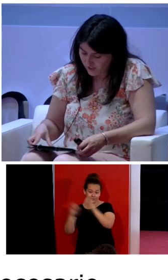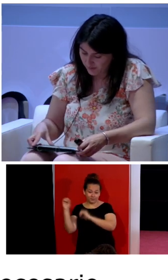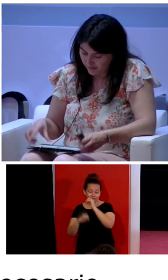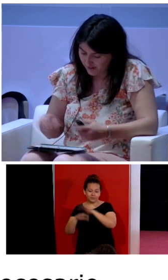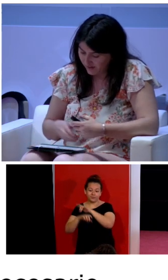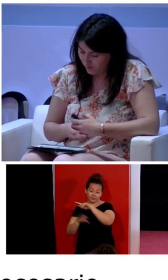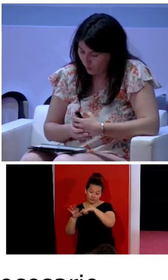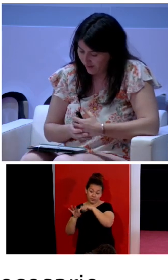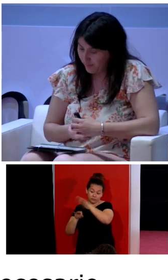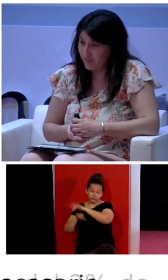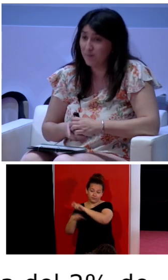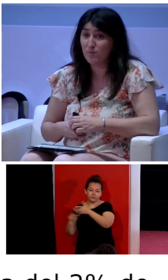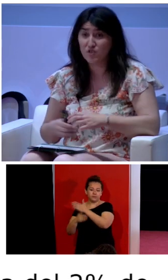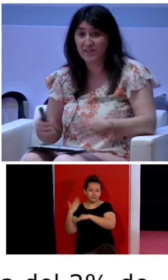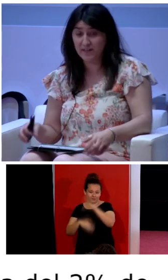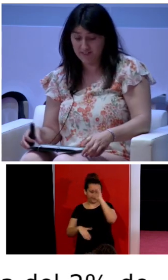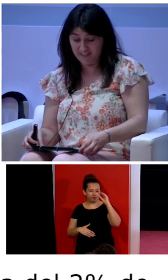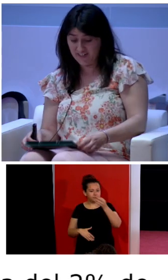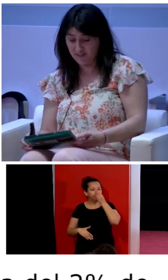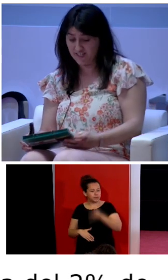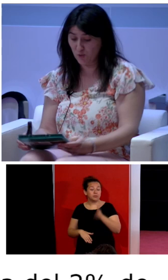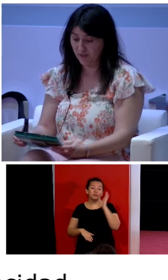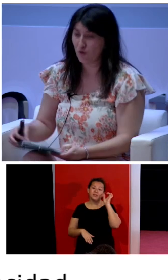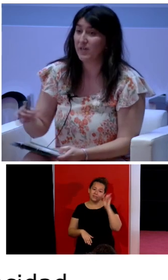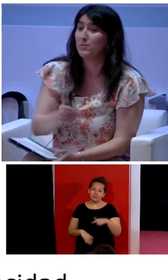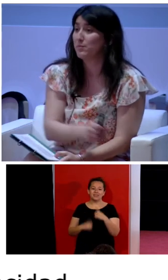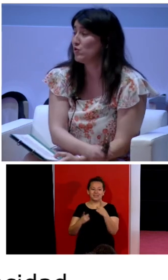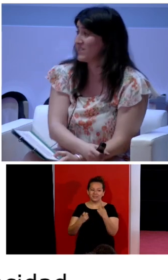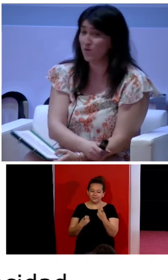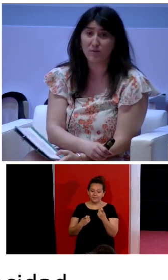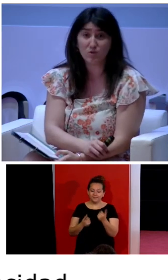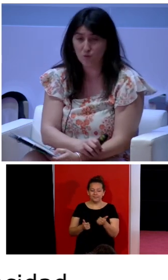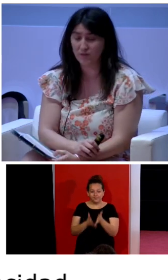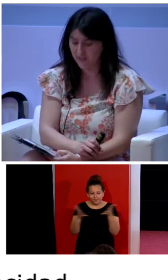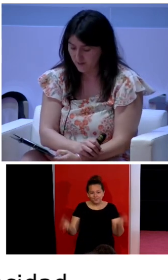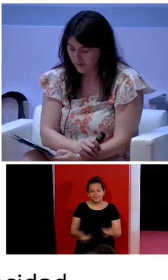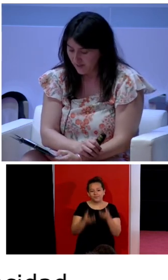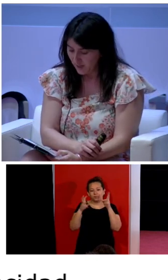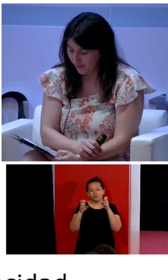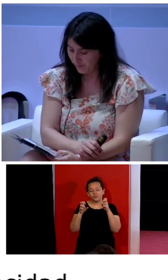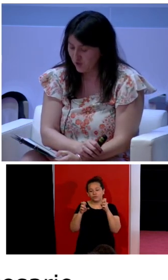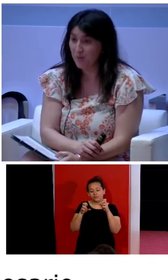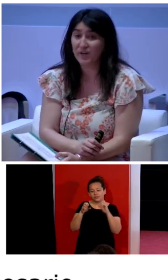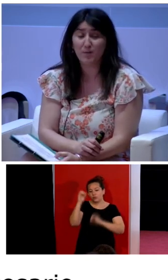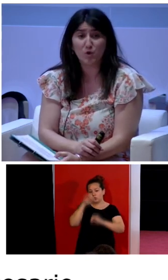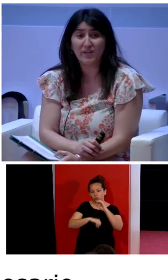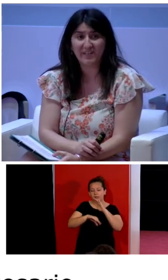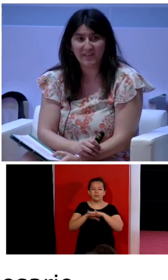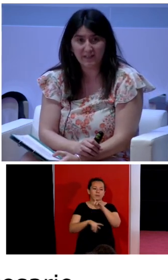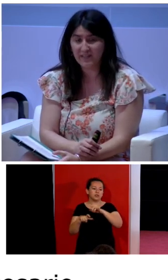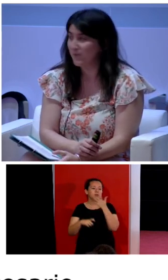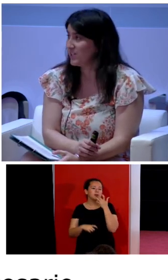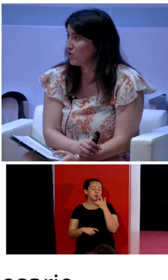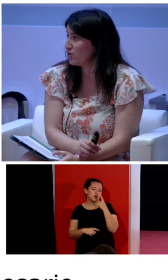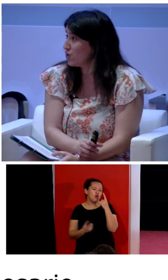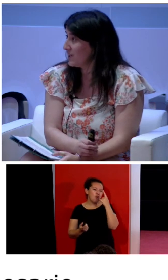con discapacidad intelectual, pero asimismo sería necesario impulsar nuevas subcuotas para personas, por ejemplo, con